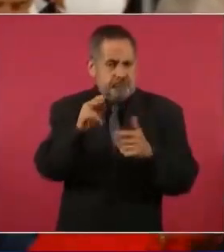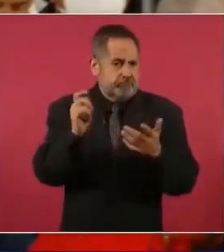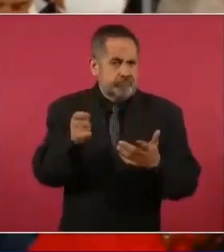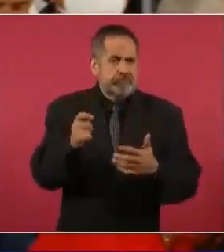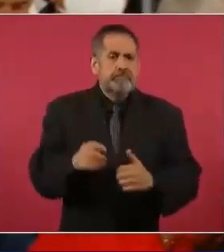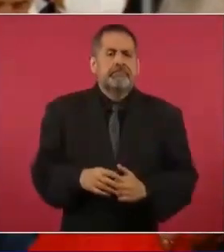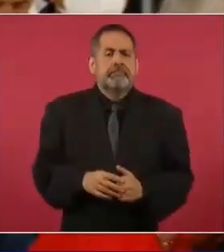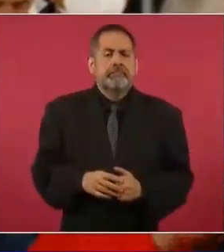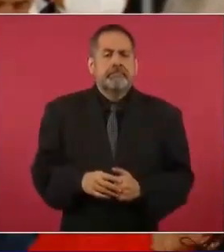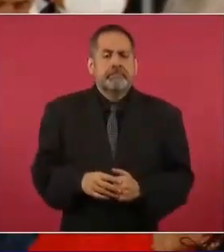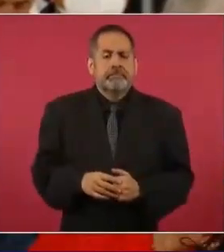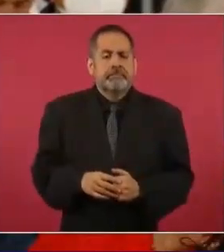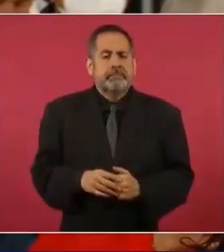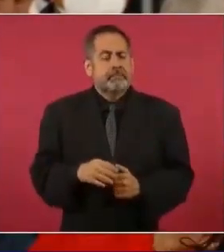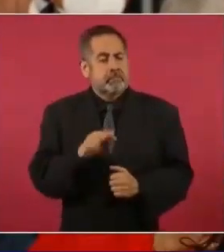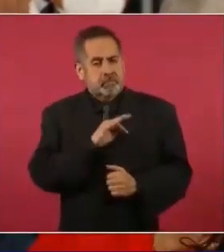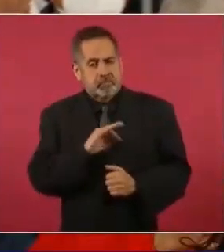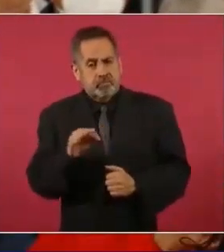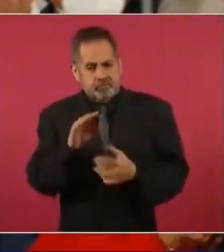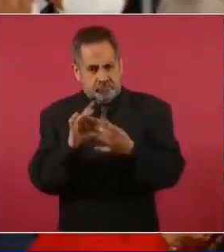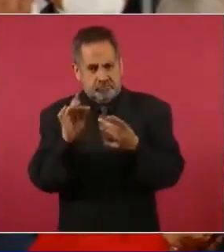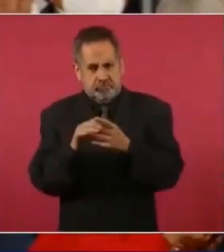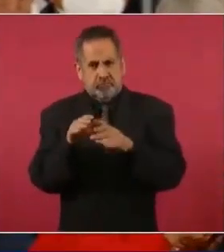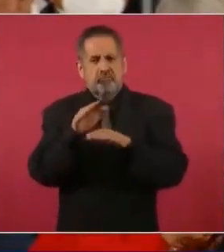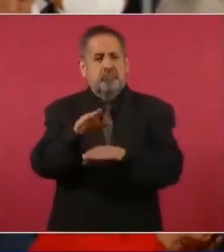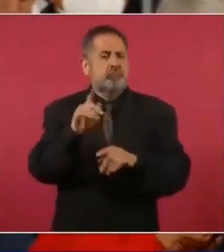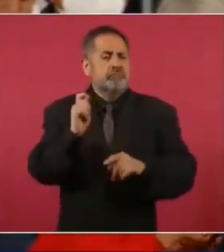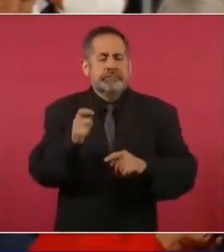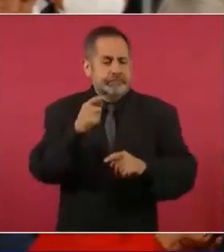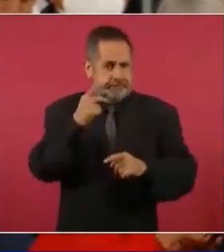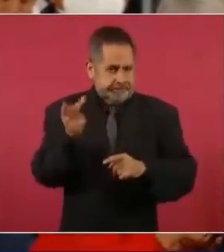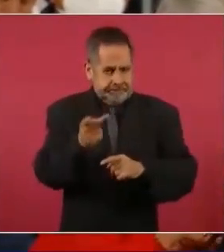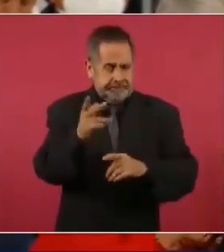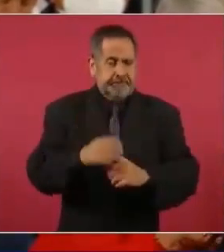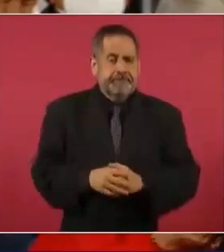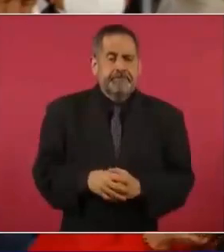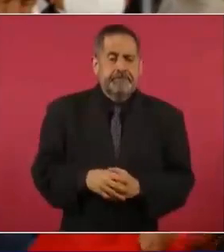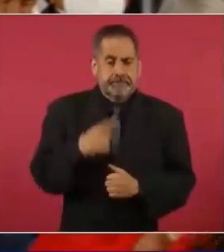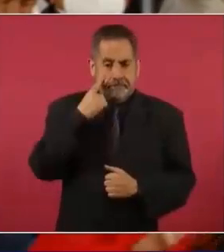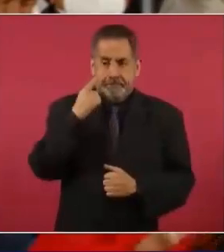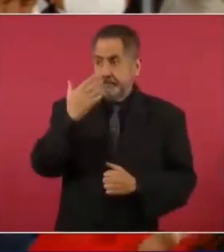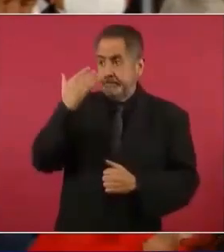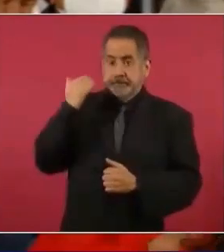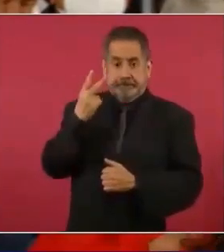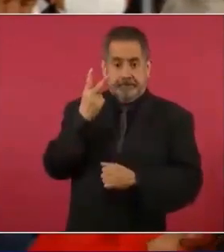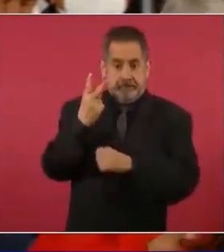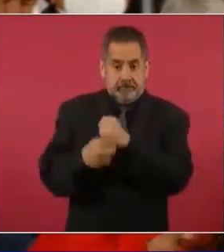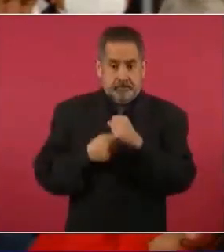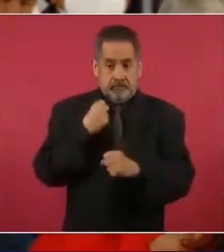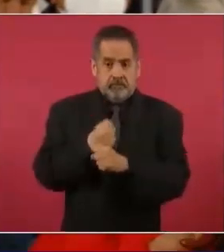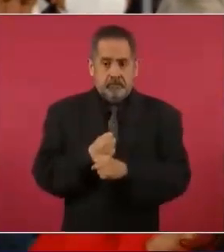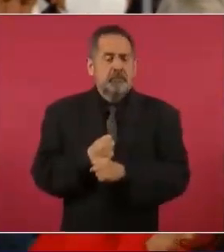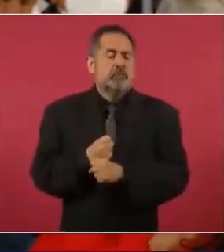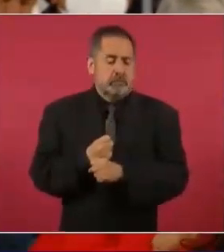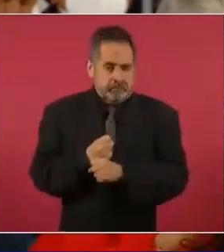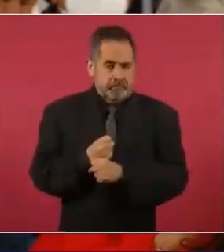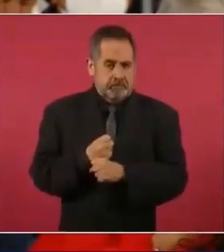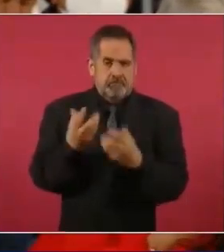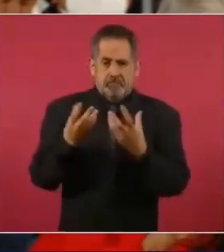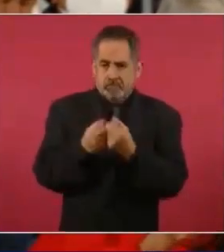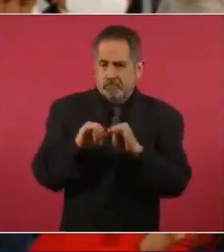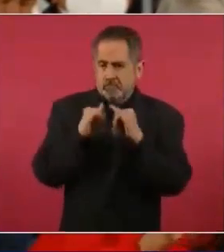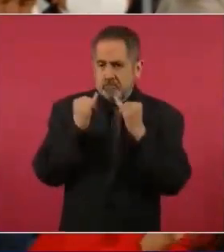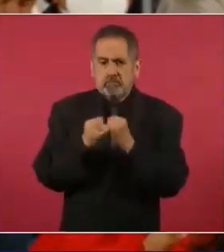presidente, si usted me lo permite, en relación a lo siguiente. En los últimos 2 años hemos realizado reuniones